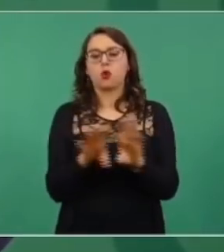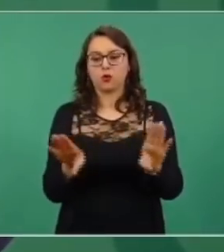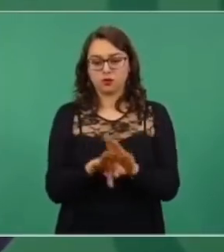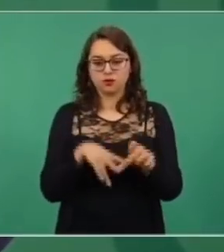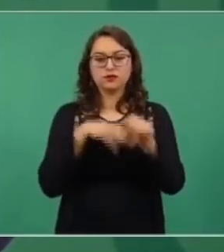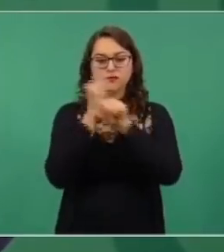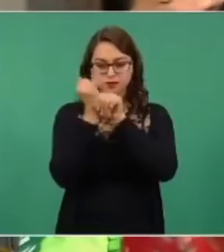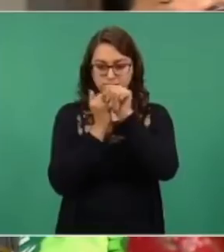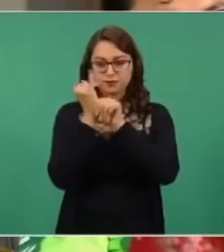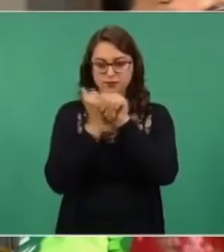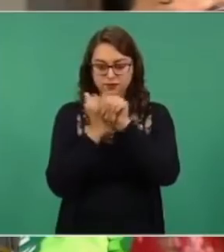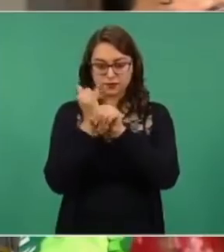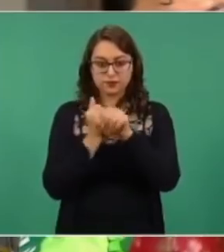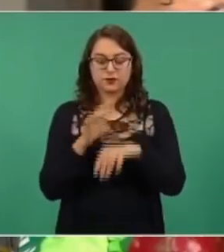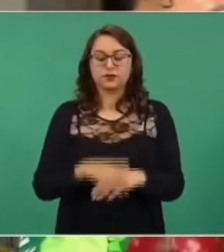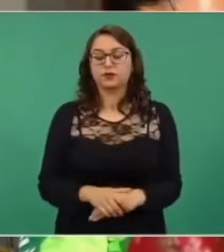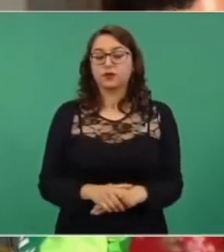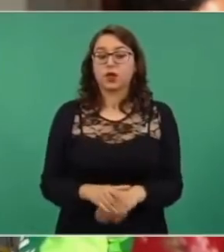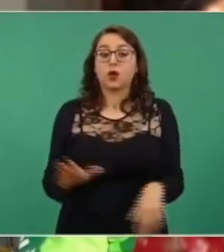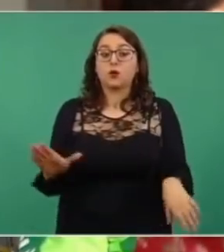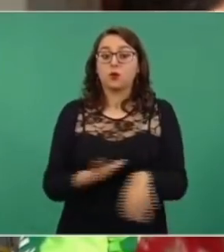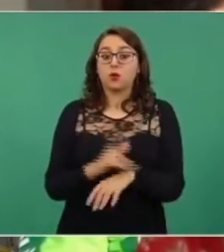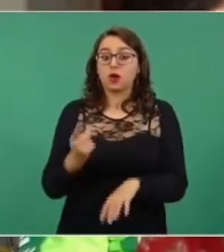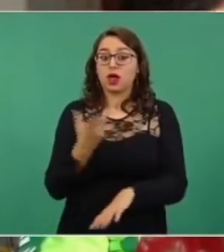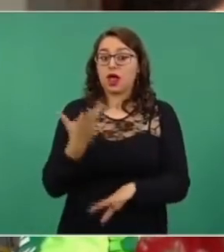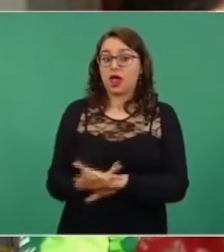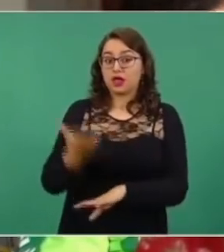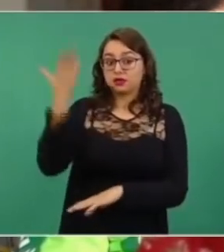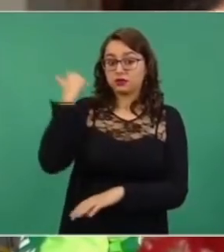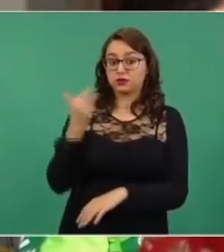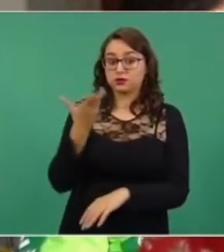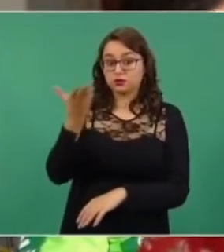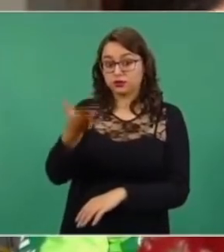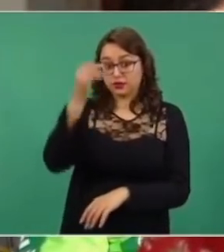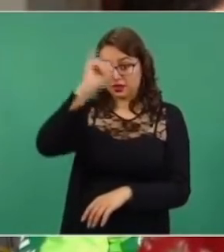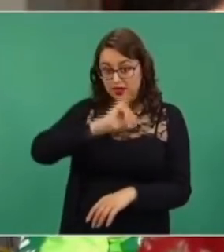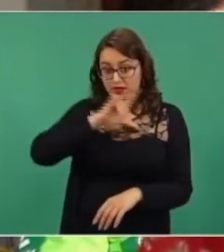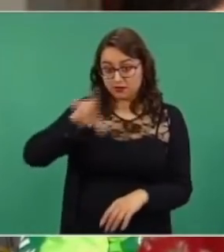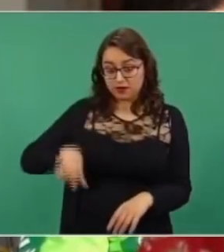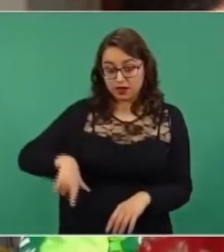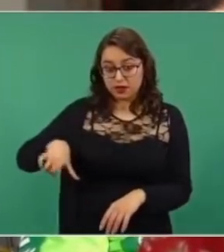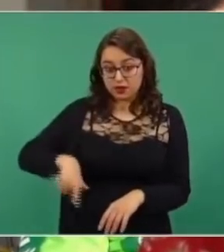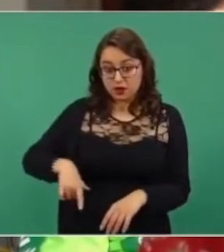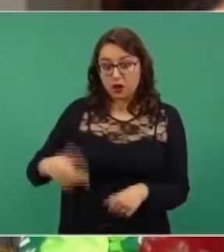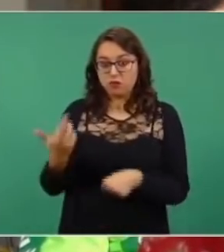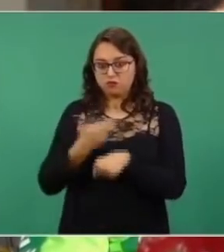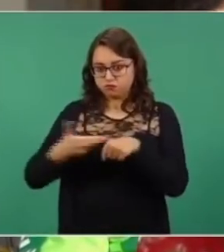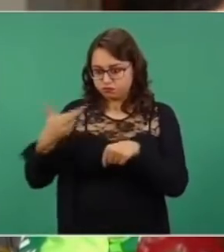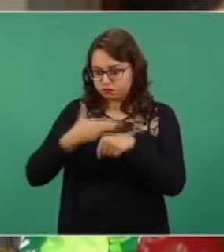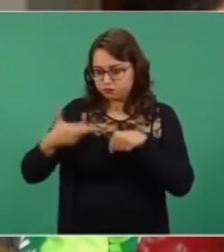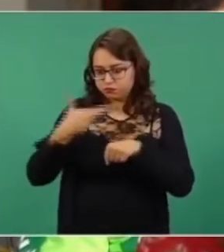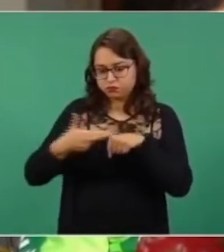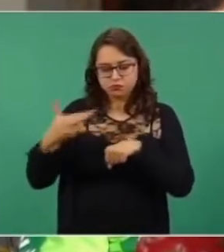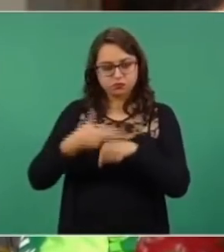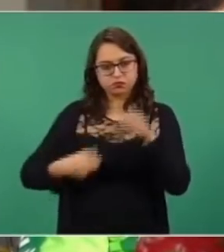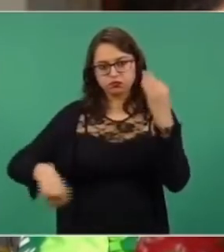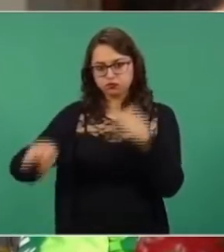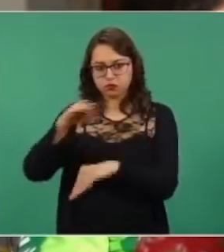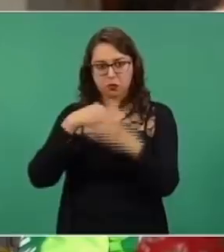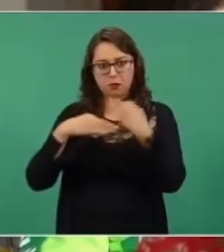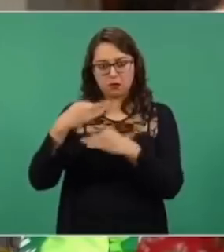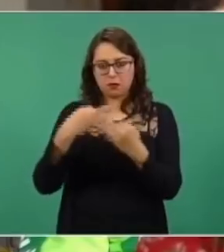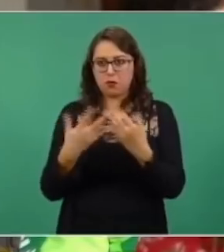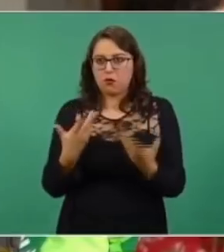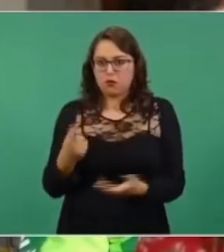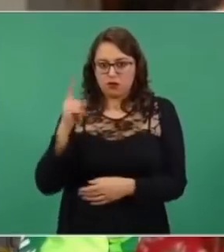revisarlo. Porque además usted, cuando fue jefe de gobierno, bueno, pues hizo toda una movilización justamente para que